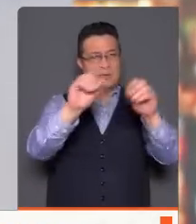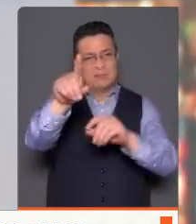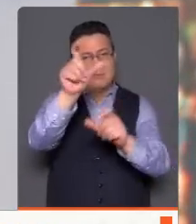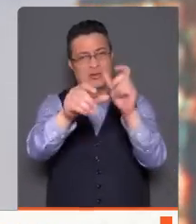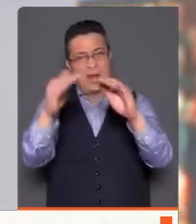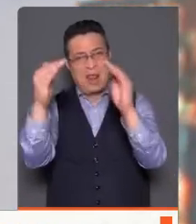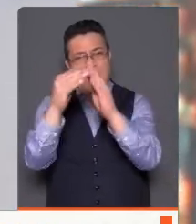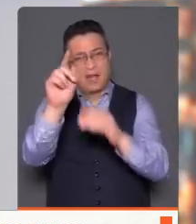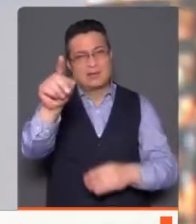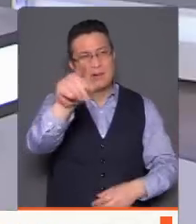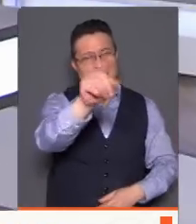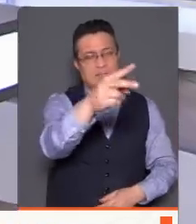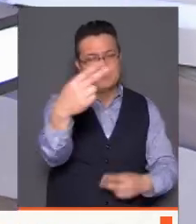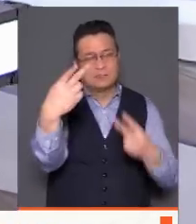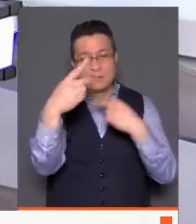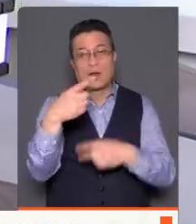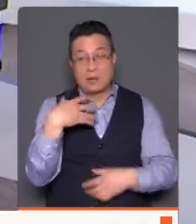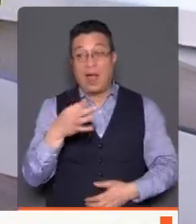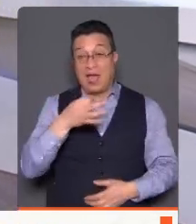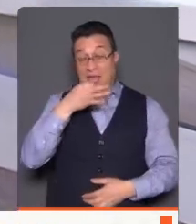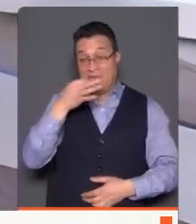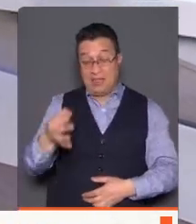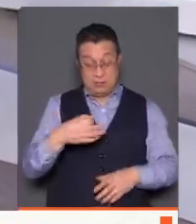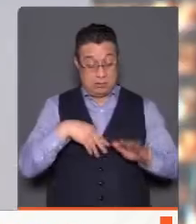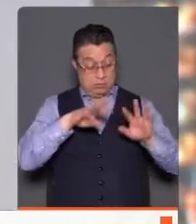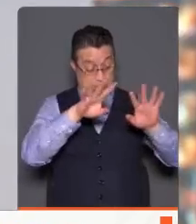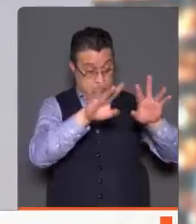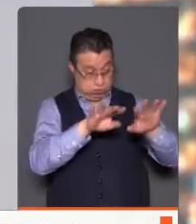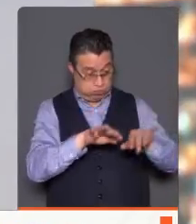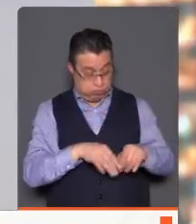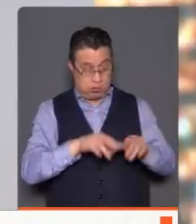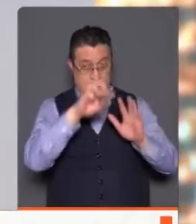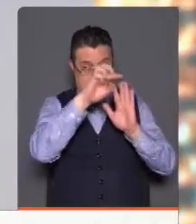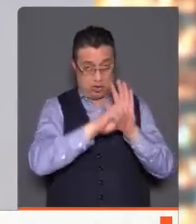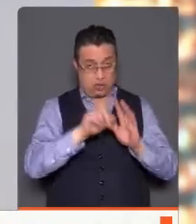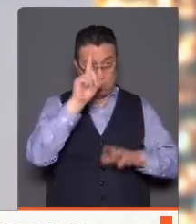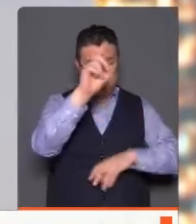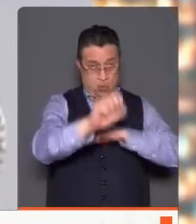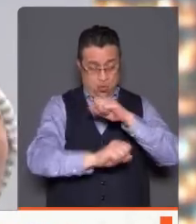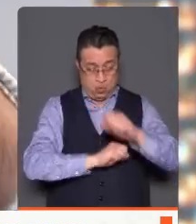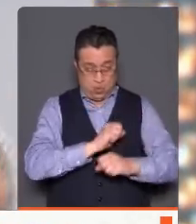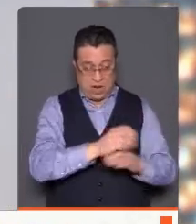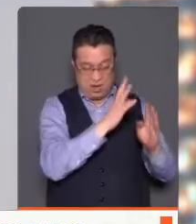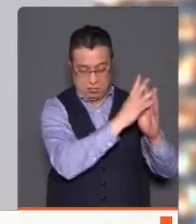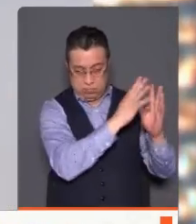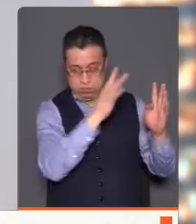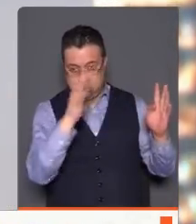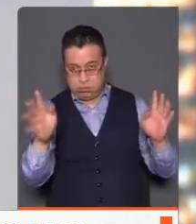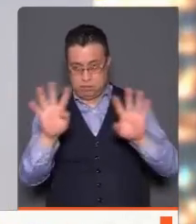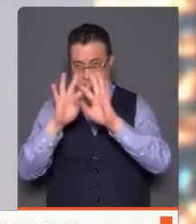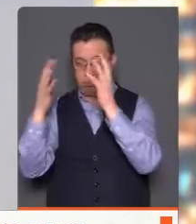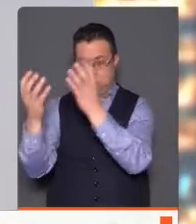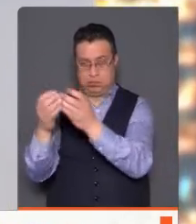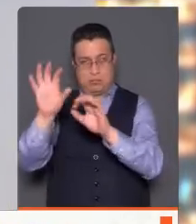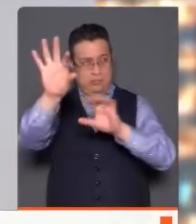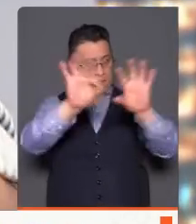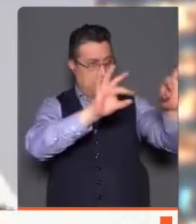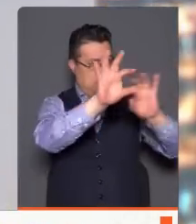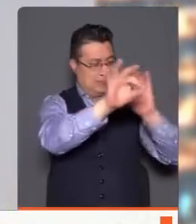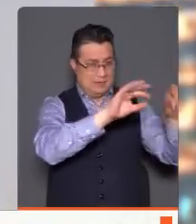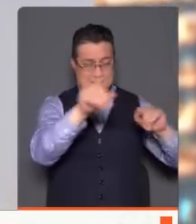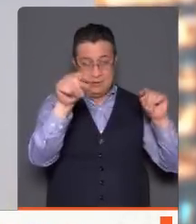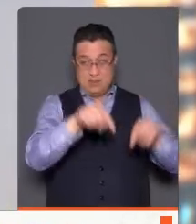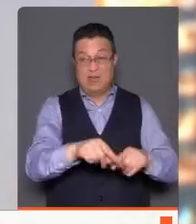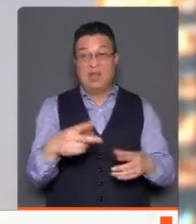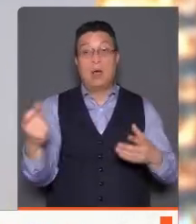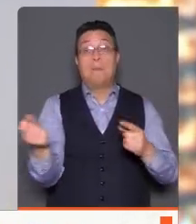decir, me están diciendo de que hicieron un proyecto, se les dio un año allá a una convención que elegimos todos los chilenos, y resulta que lo primero